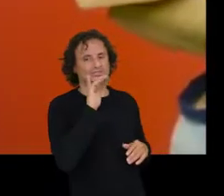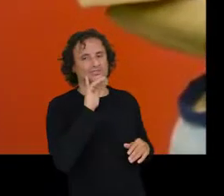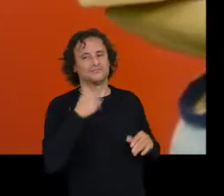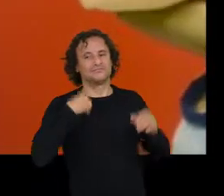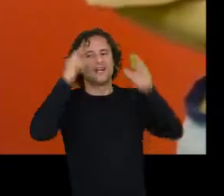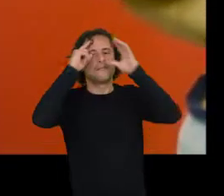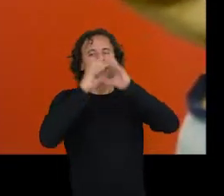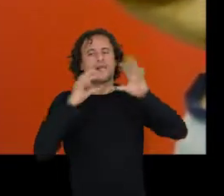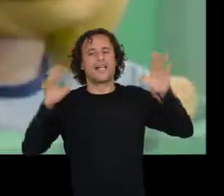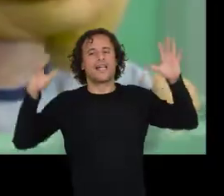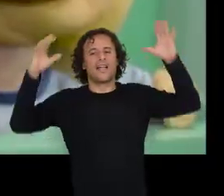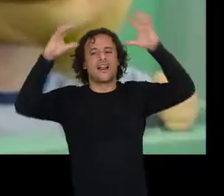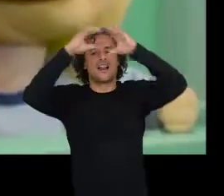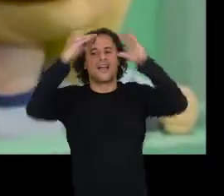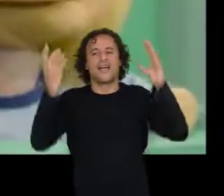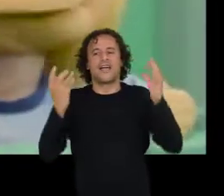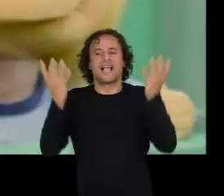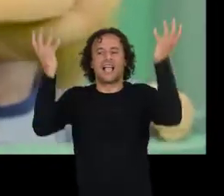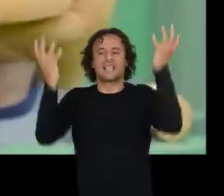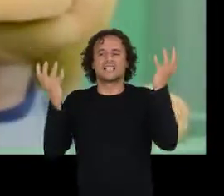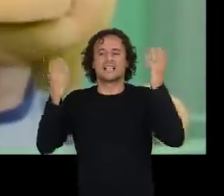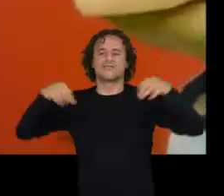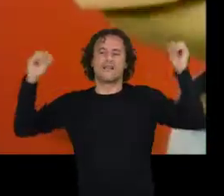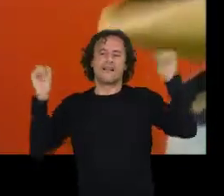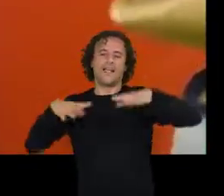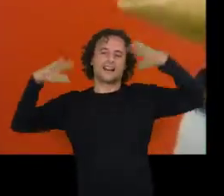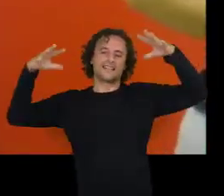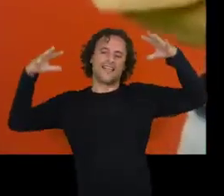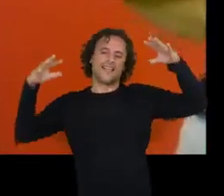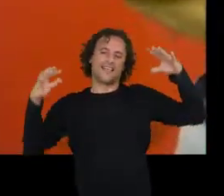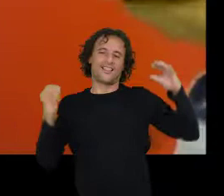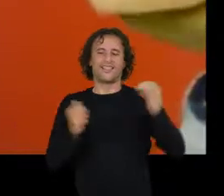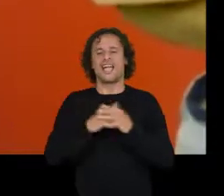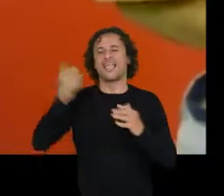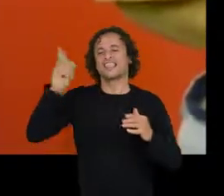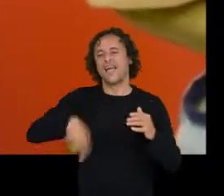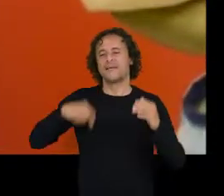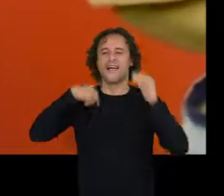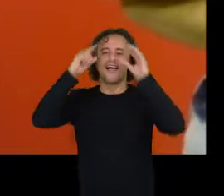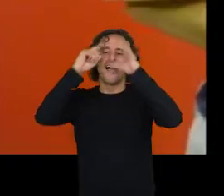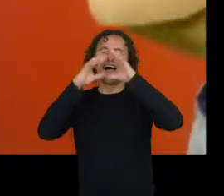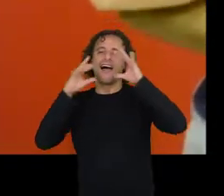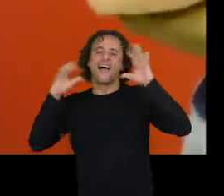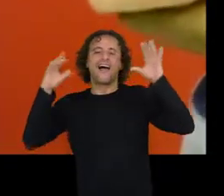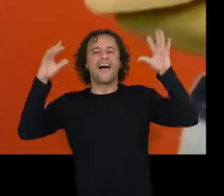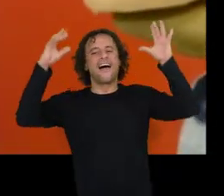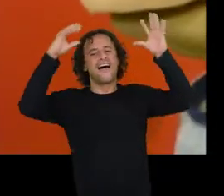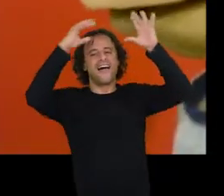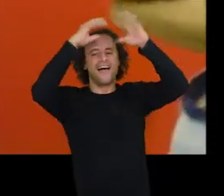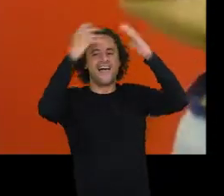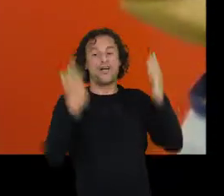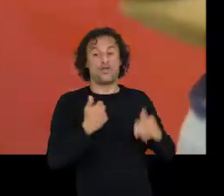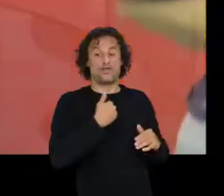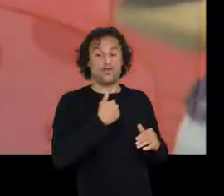eu vou imaginar un castelo encantado. Eu vou imaginar